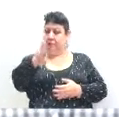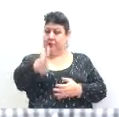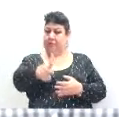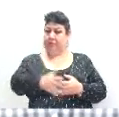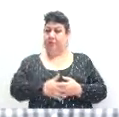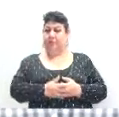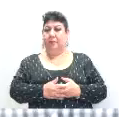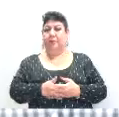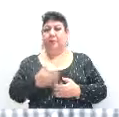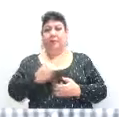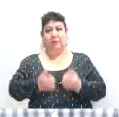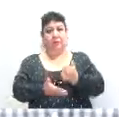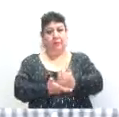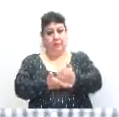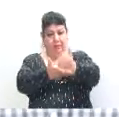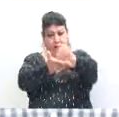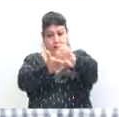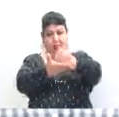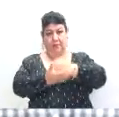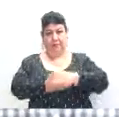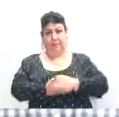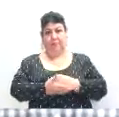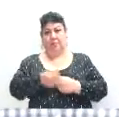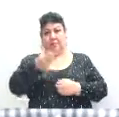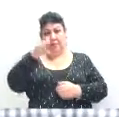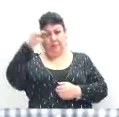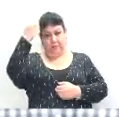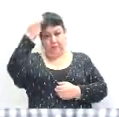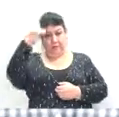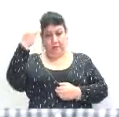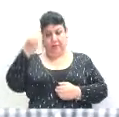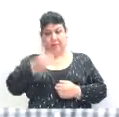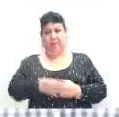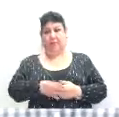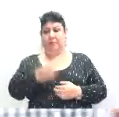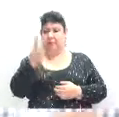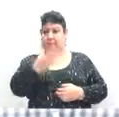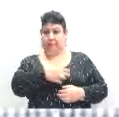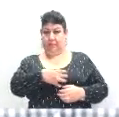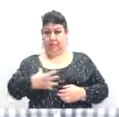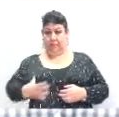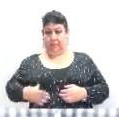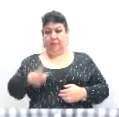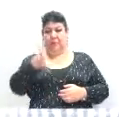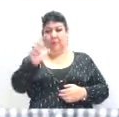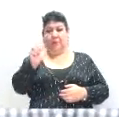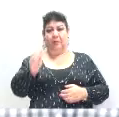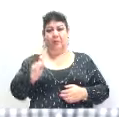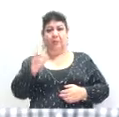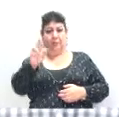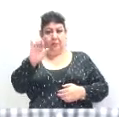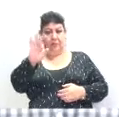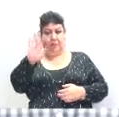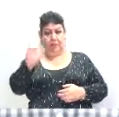a ellas que su ayuda, don Mariano, Clarita, llegamos a